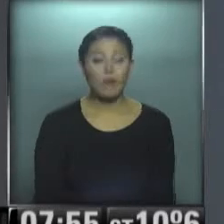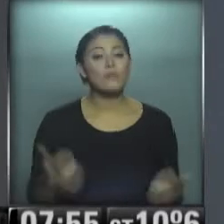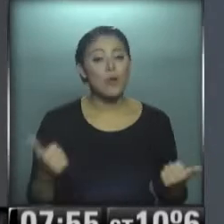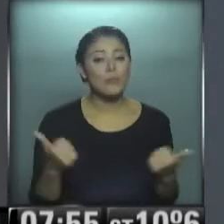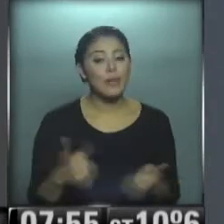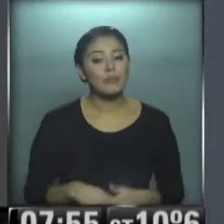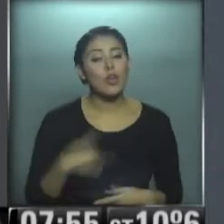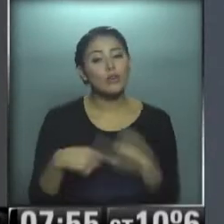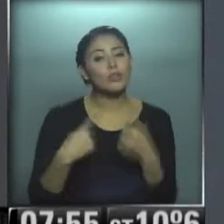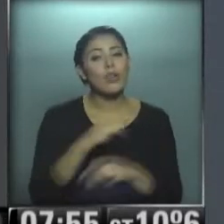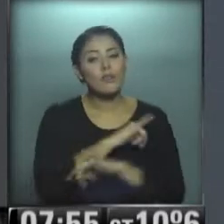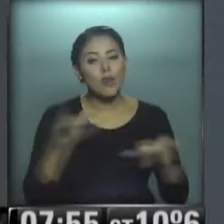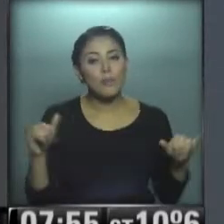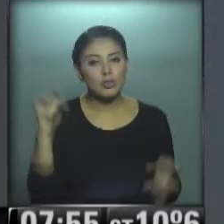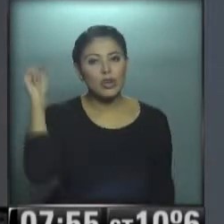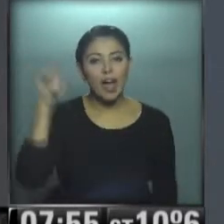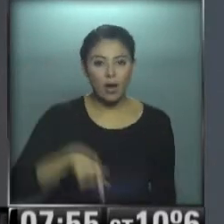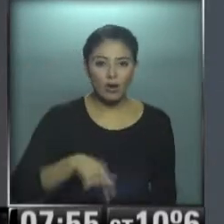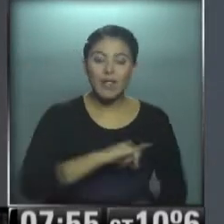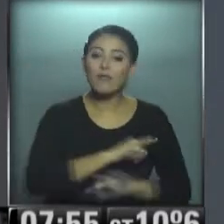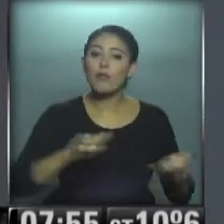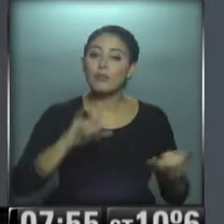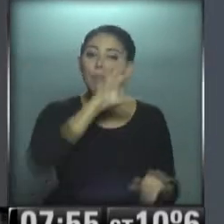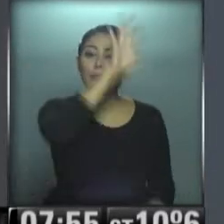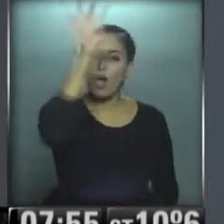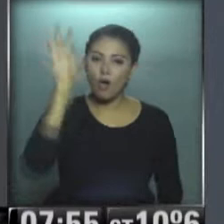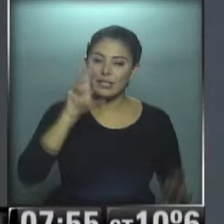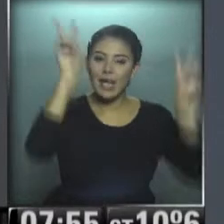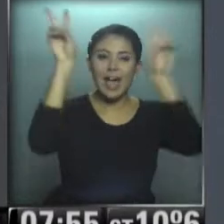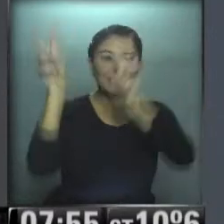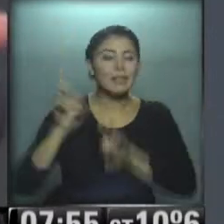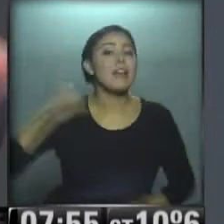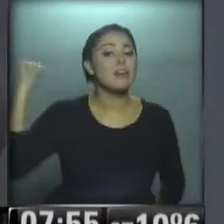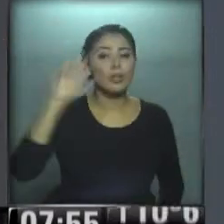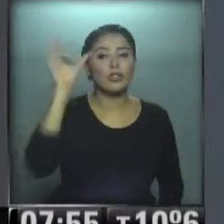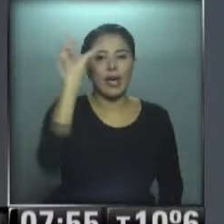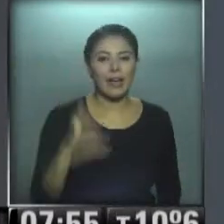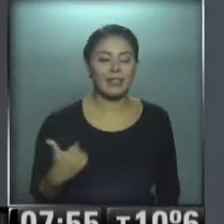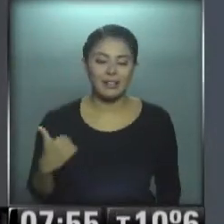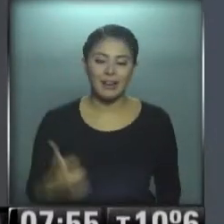Bueno, muy bien, seguimos repasando información. Ahora, noticias provinciales, temas que son importantes en todo el país.